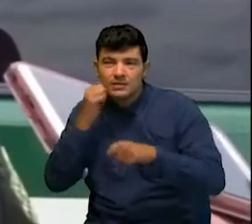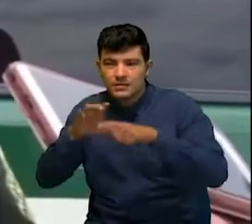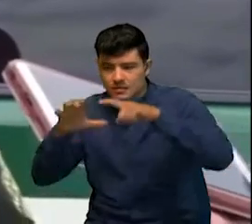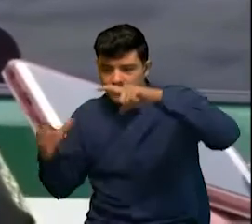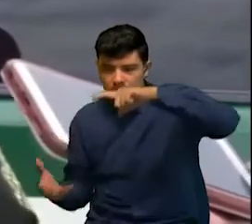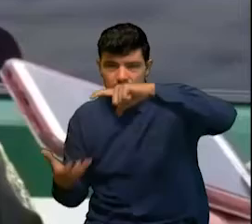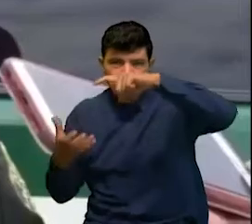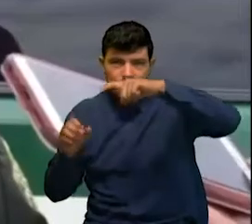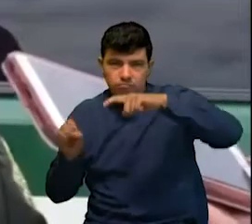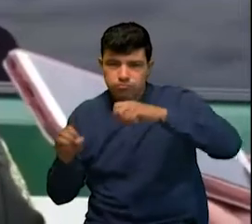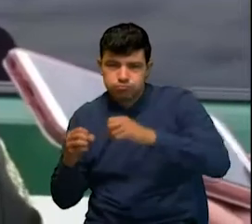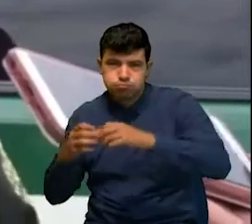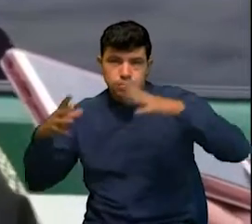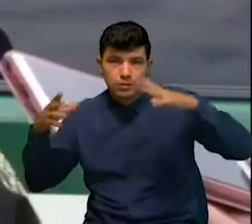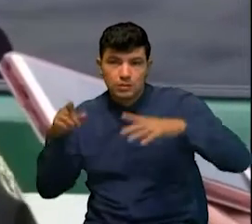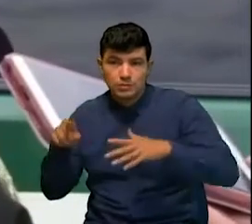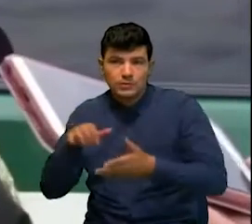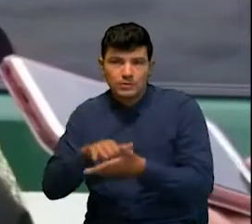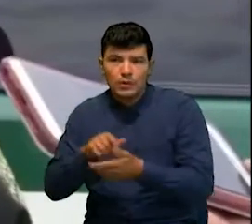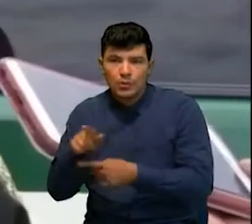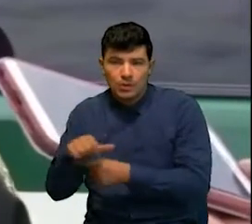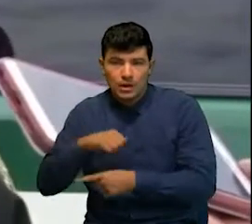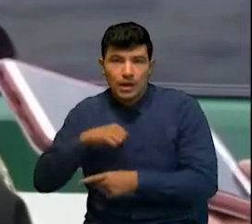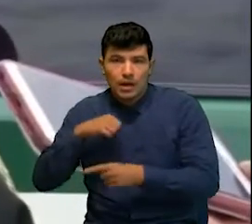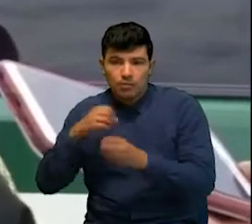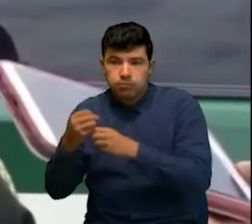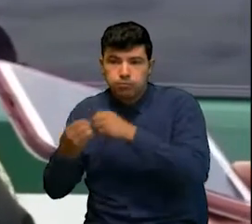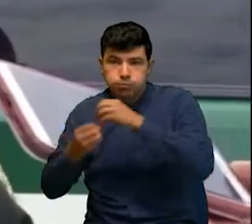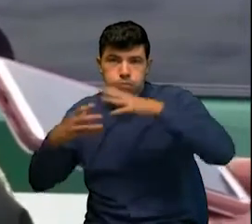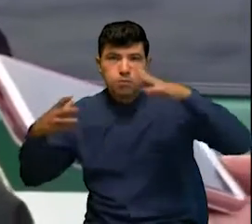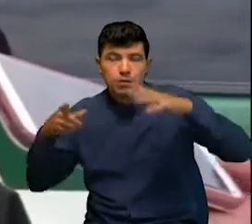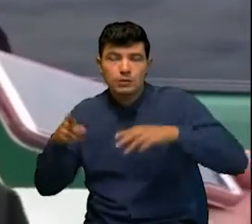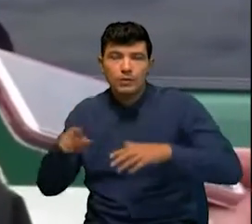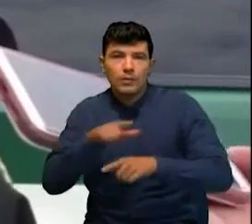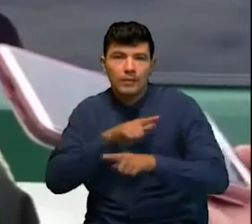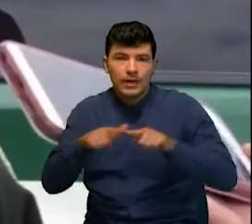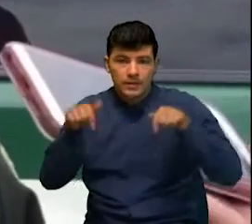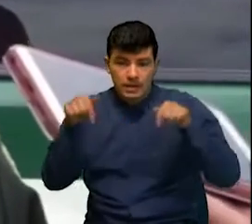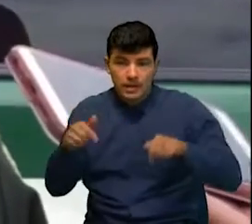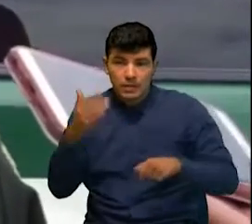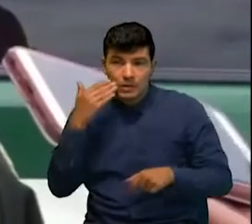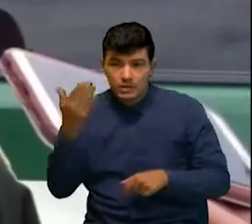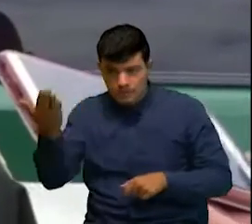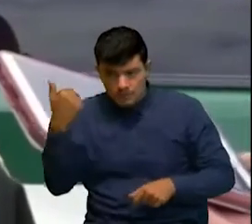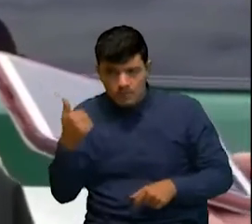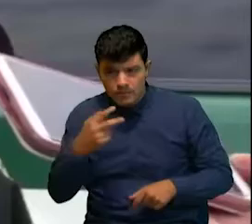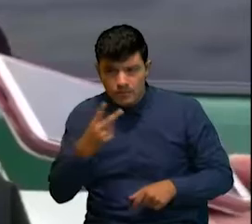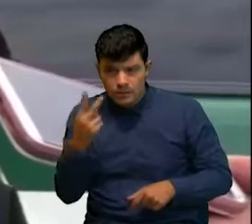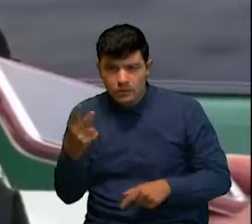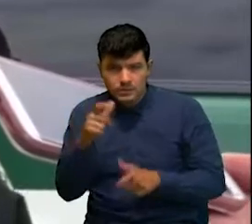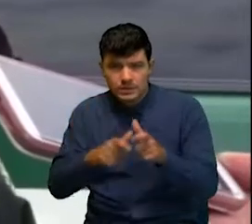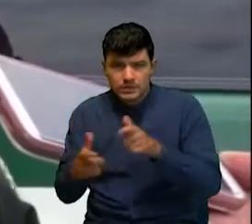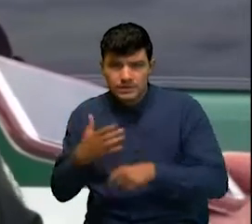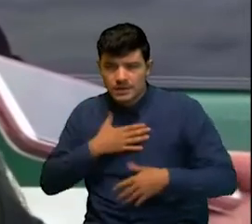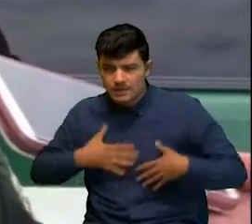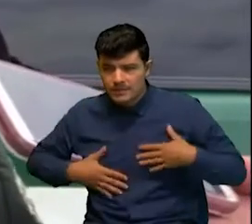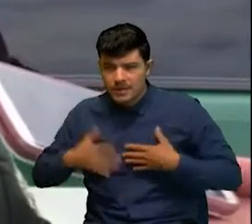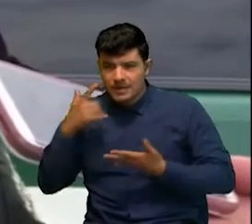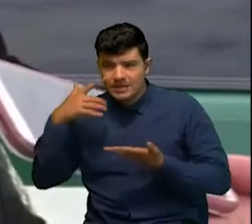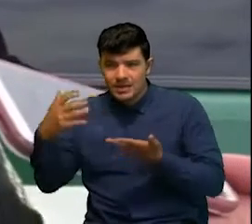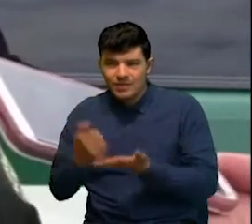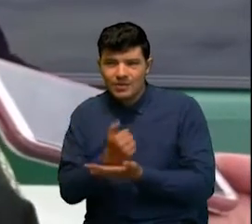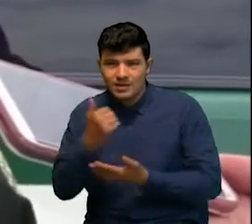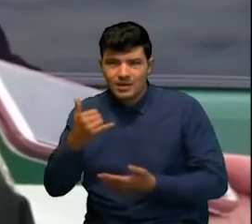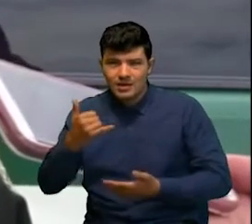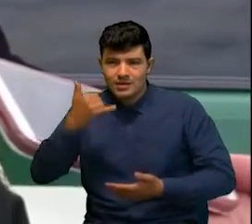dos cilindros. Estos cilindros contenían unas cargas explosivas e igualmente en la requisa a estos dos individuos se les encuentra un radio